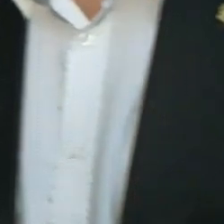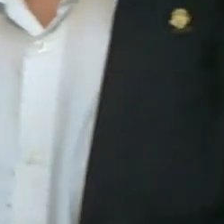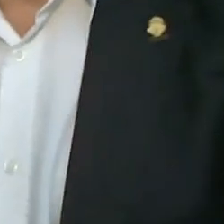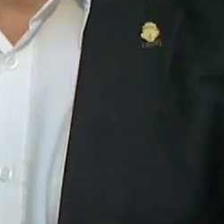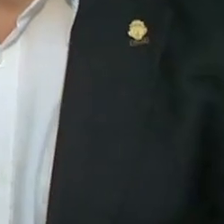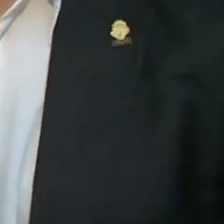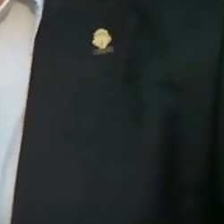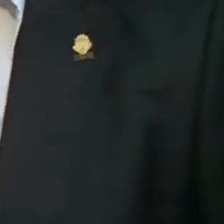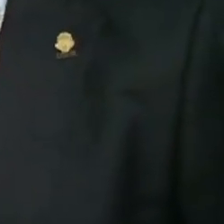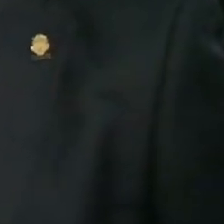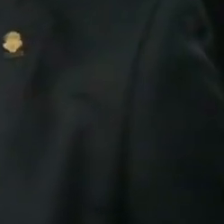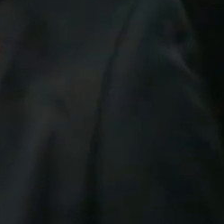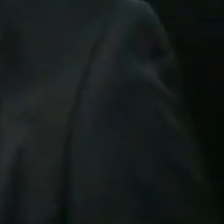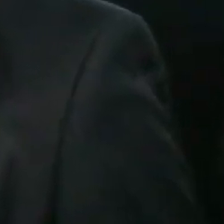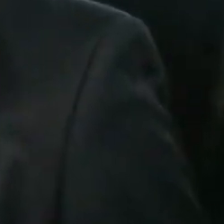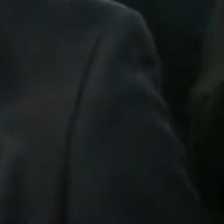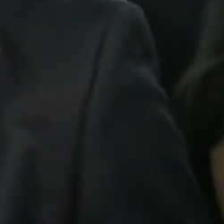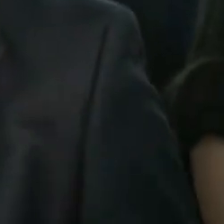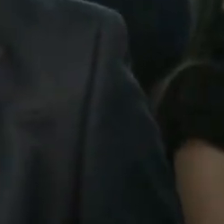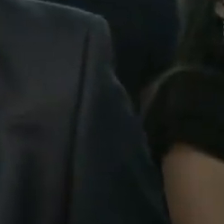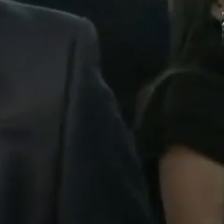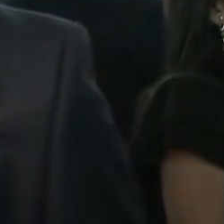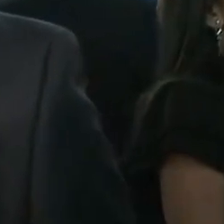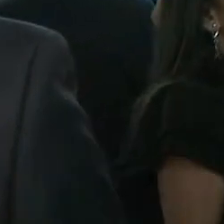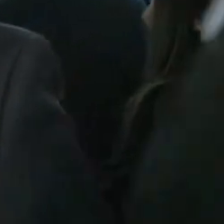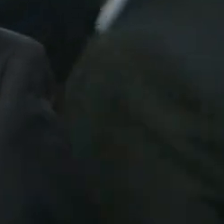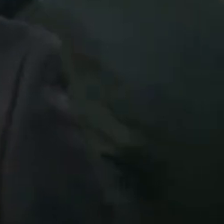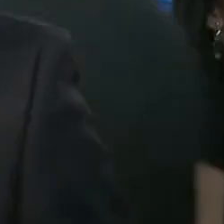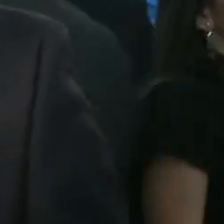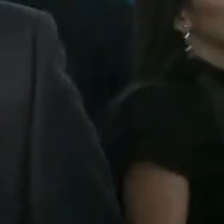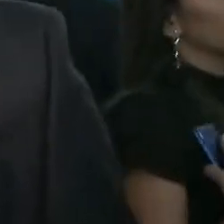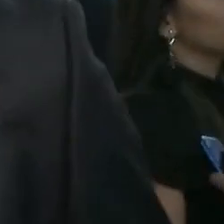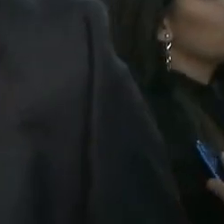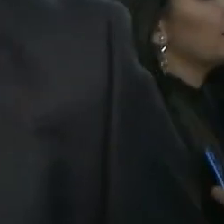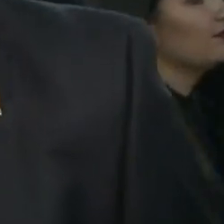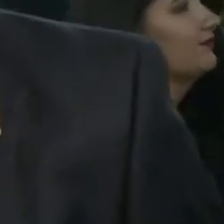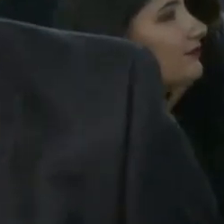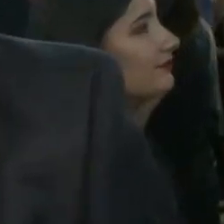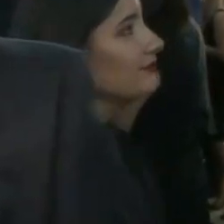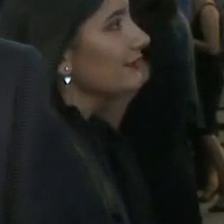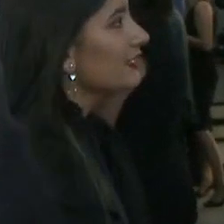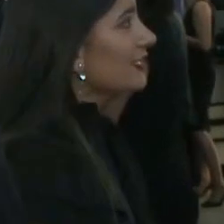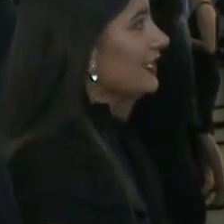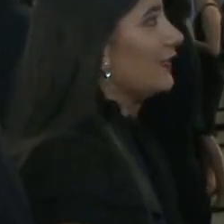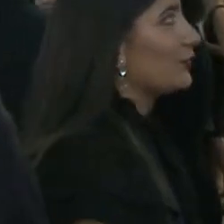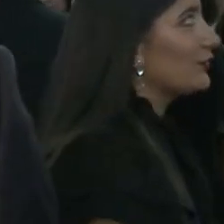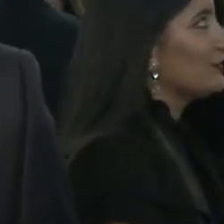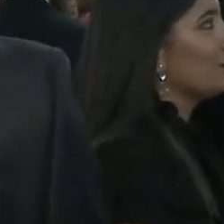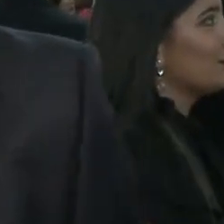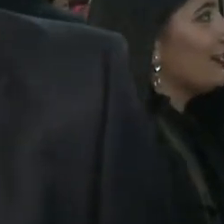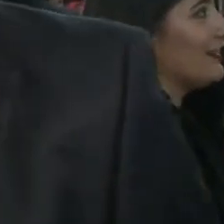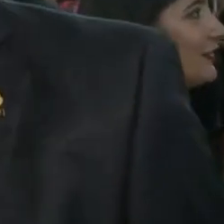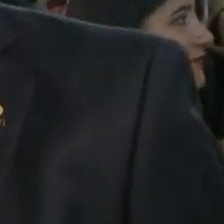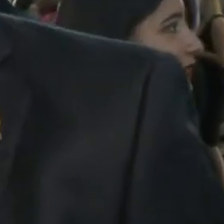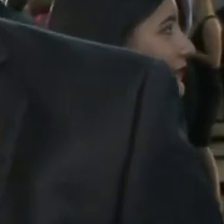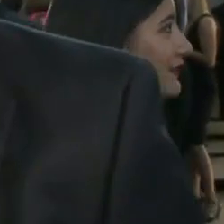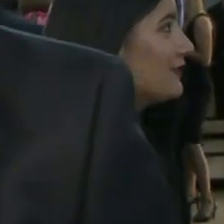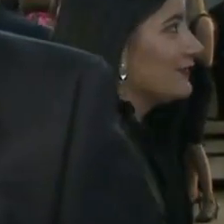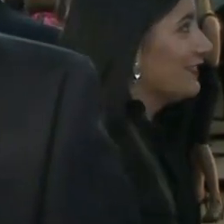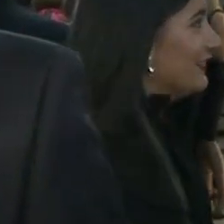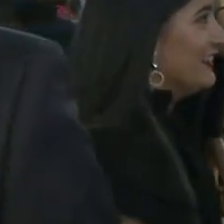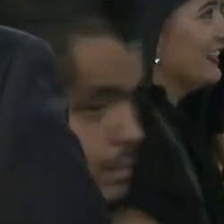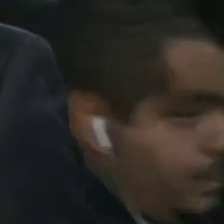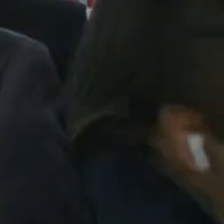¿Qué está pasando? ¿Por qué se tarda tanto cuando salió tan rápido la presidencia del directorio? Bueno, las fracciones